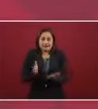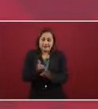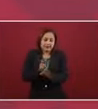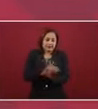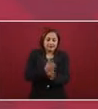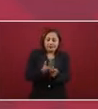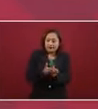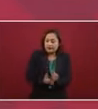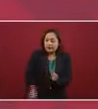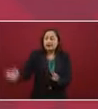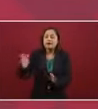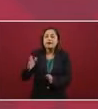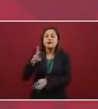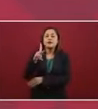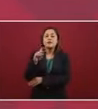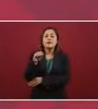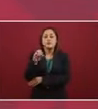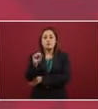post-neoliberalismo,